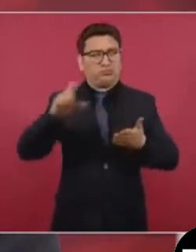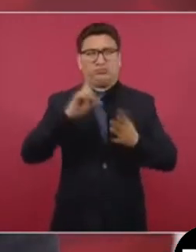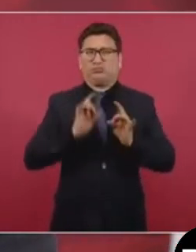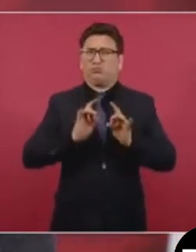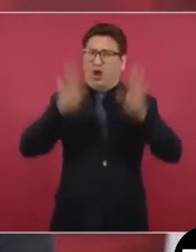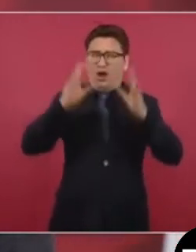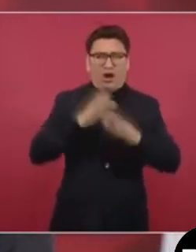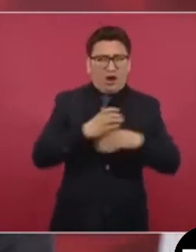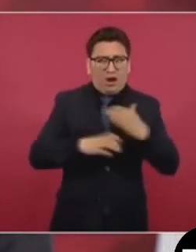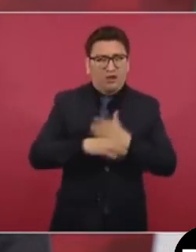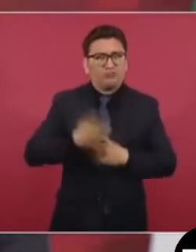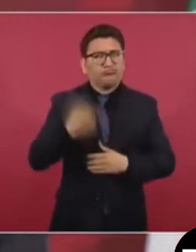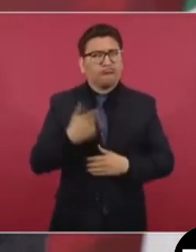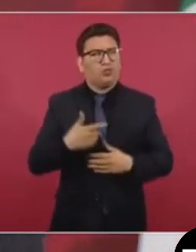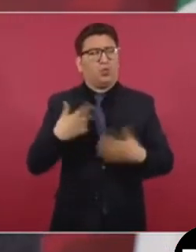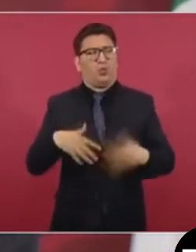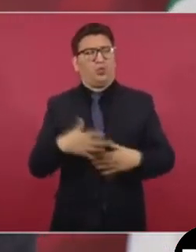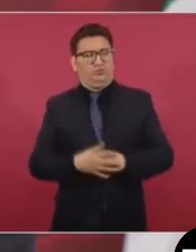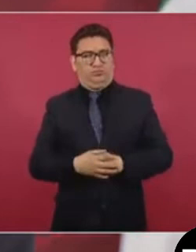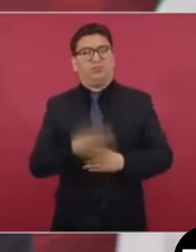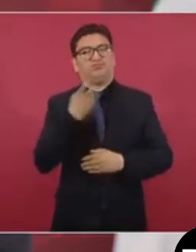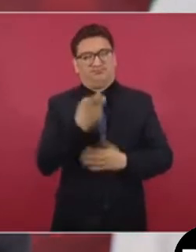Vamos a seguir esperando sobre